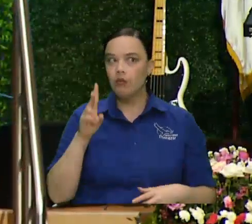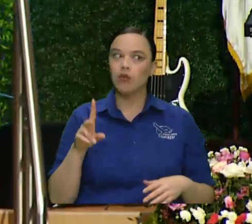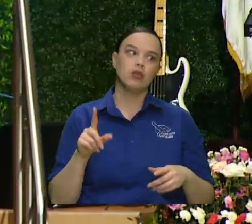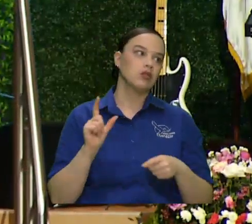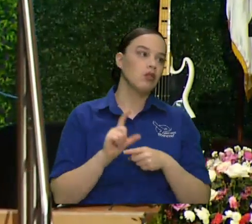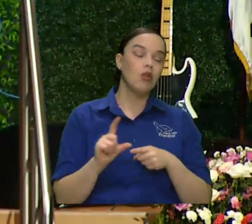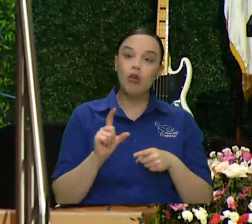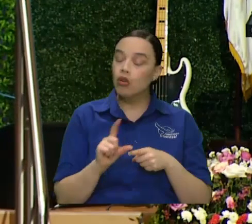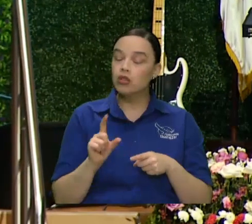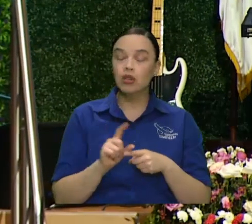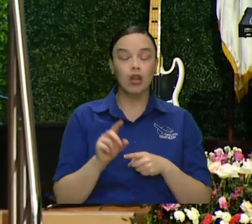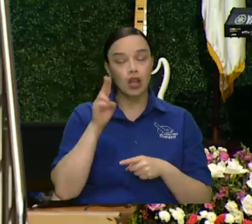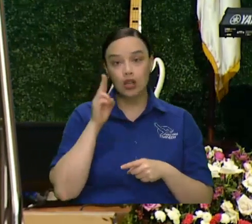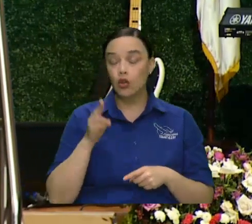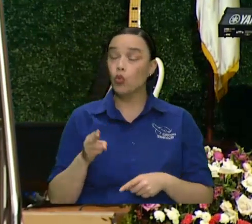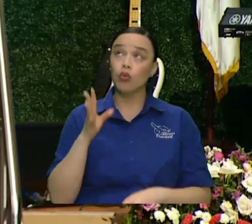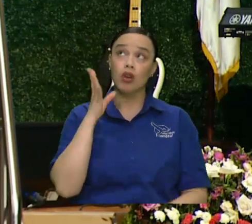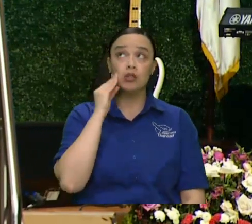experimentado